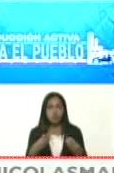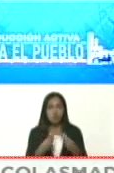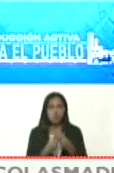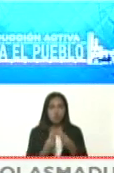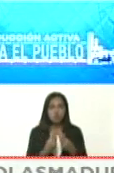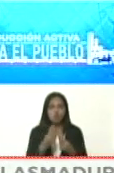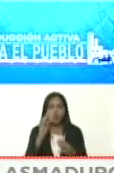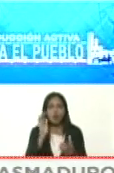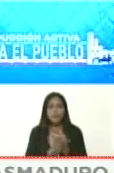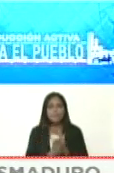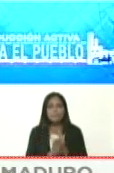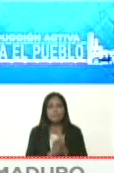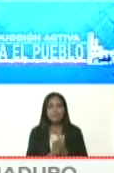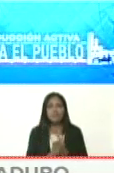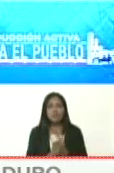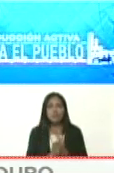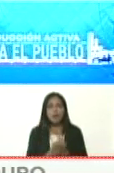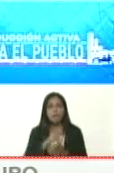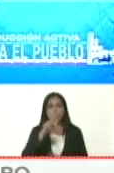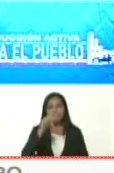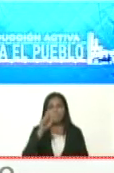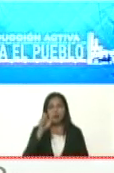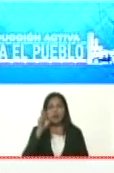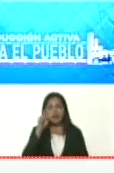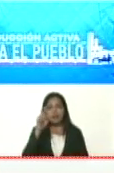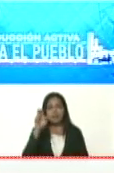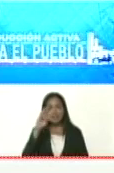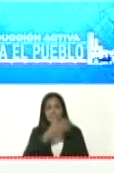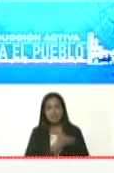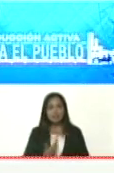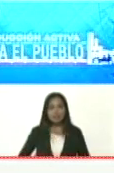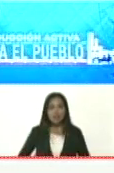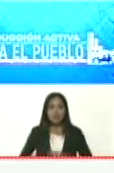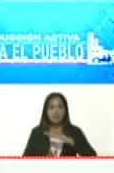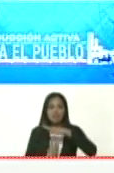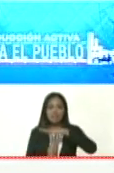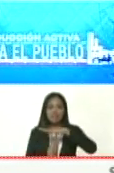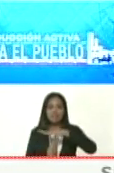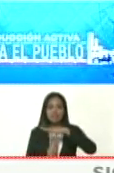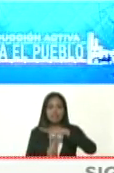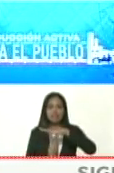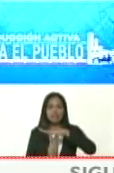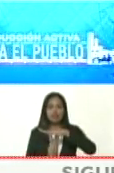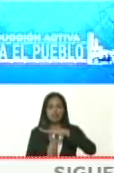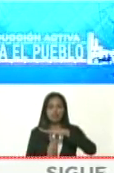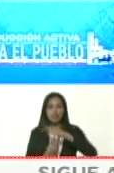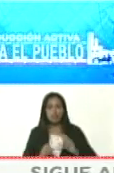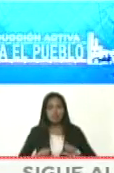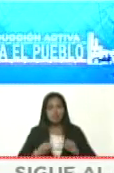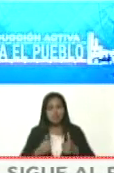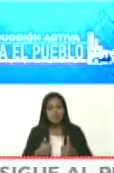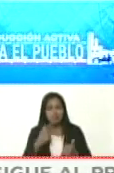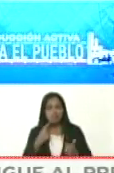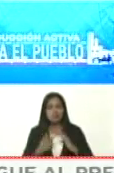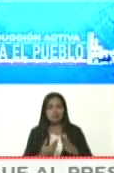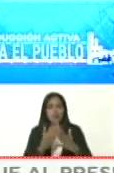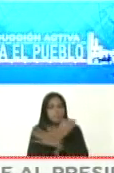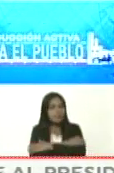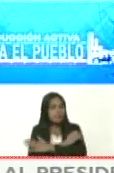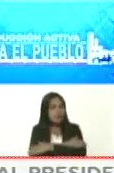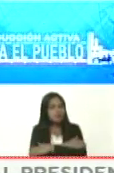compañero Wickelman Paredes, presidente del INCE. Le transmito a Wickelman mi abrazo